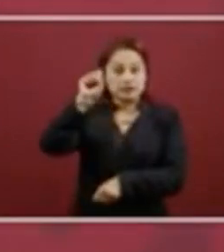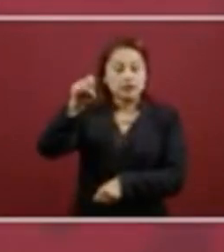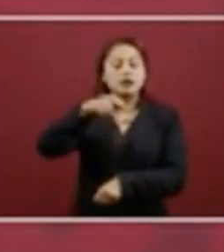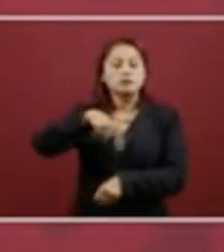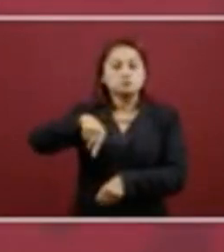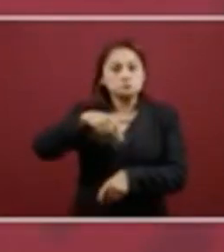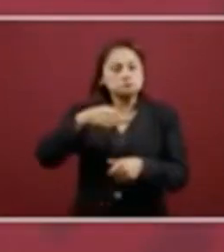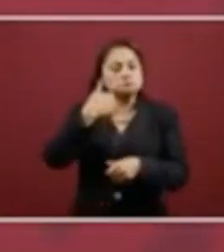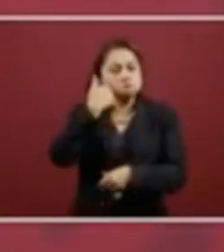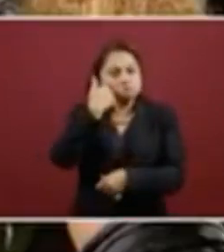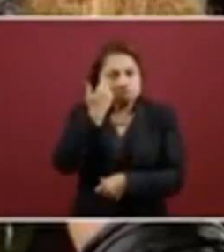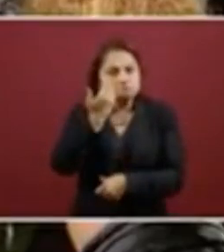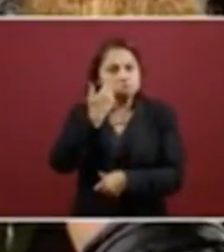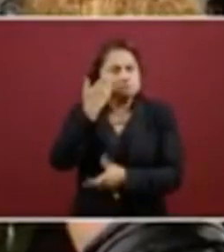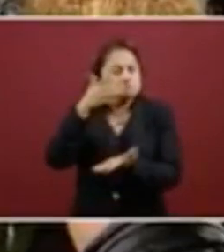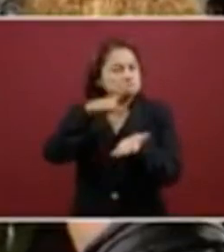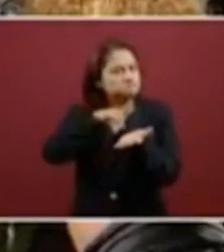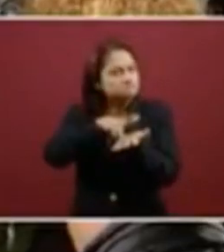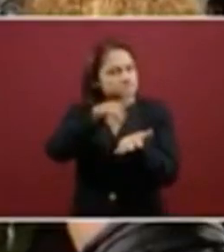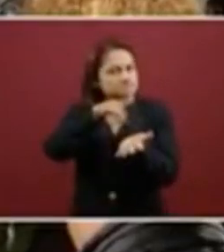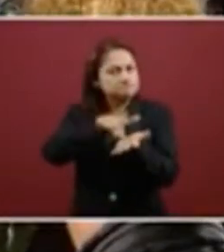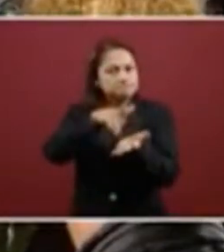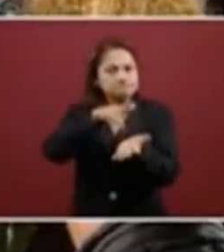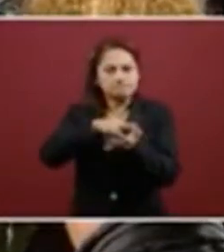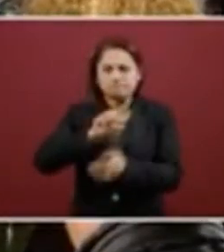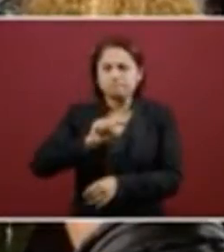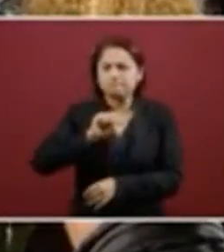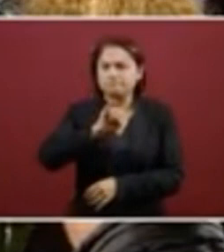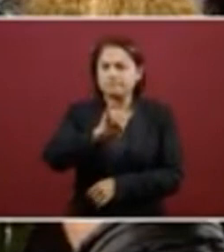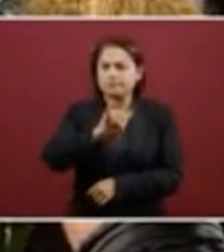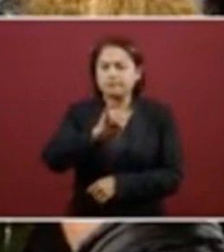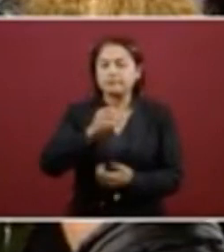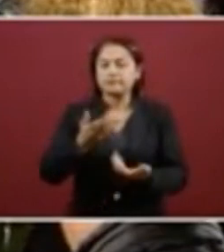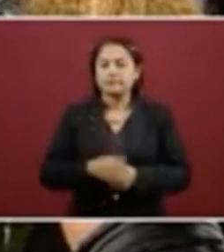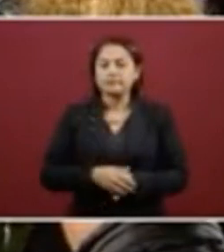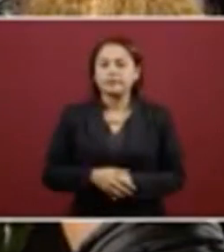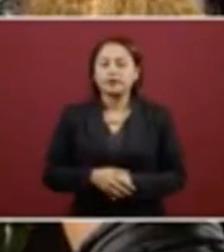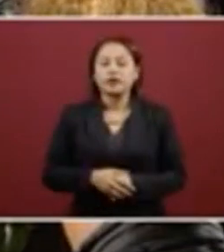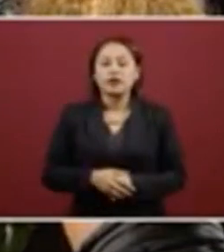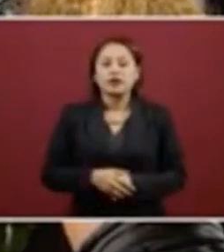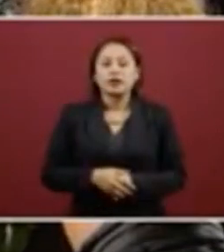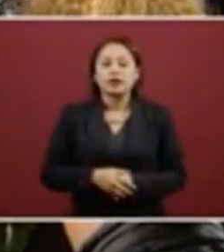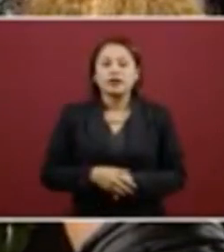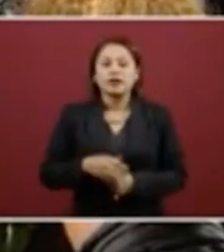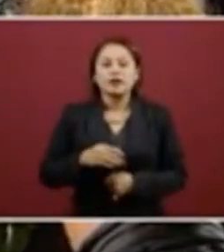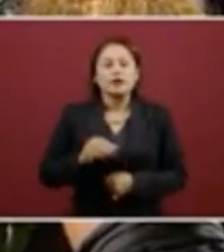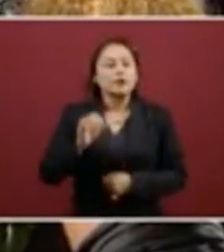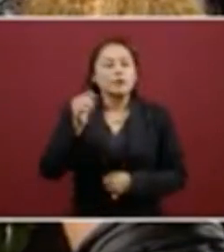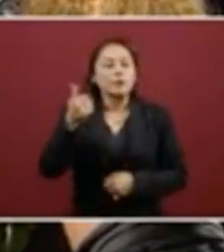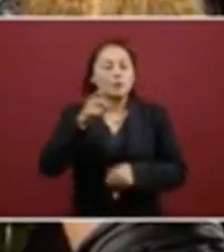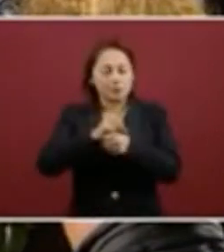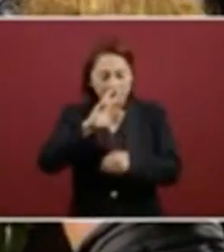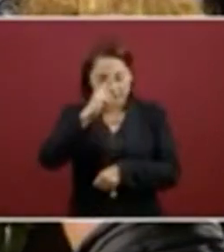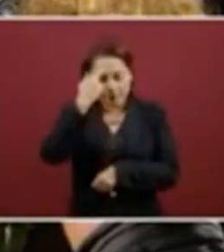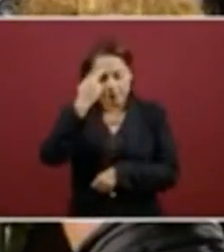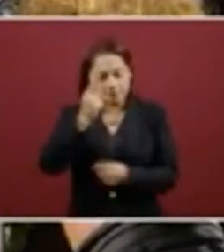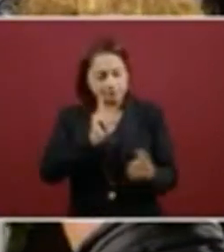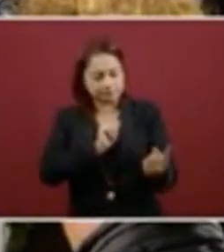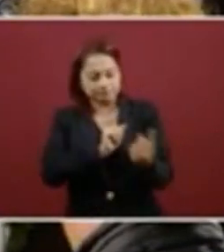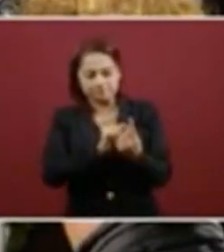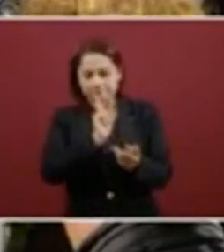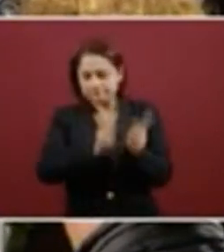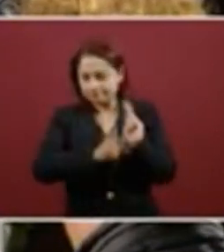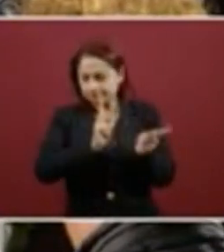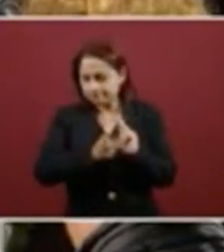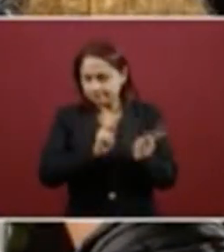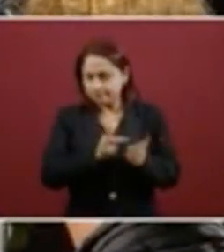como ya resistió el presidente, de meter al Consejo de Administración de Pemex al candidato que